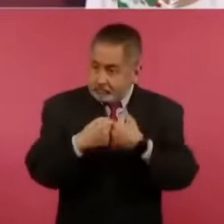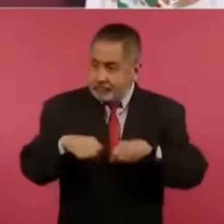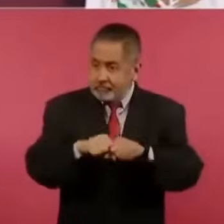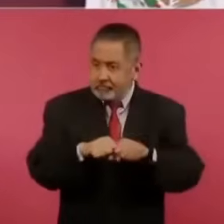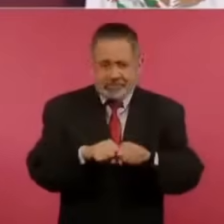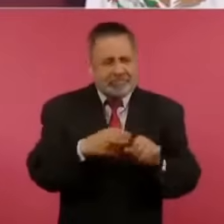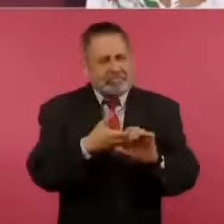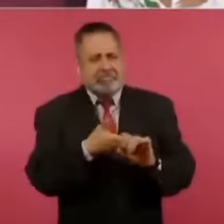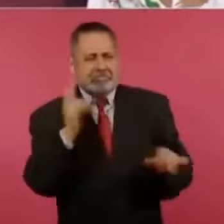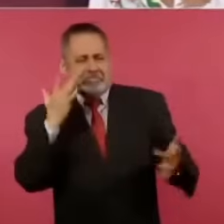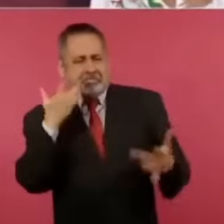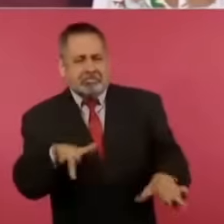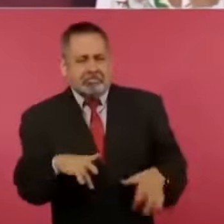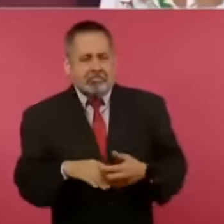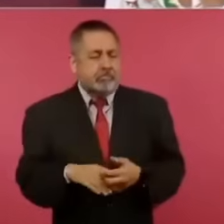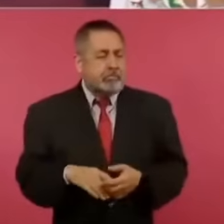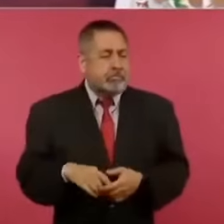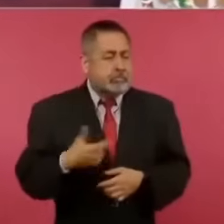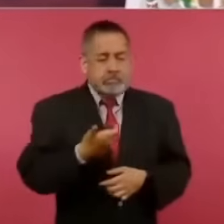Y el precio